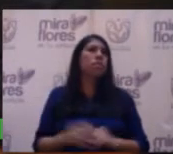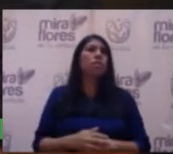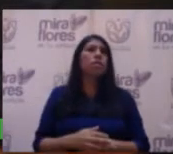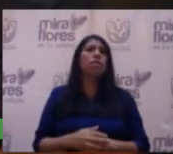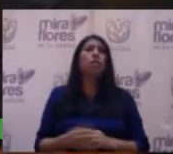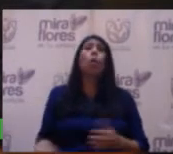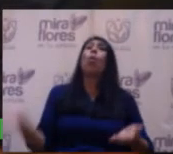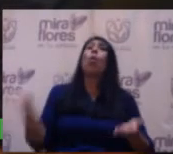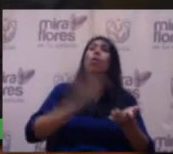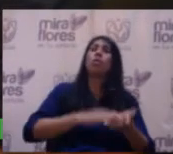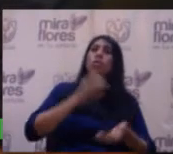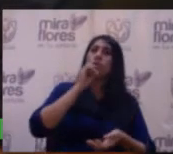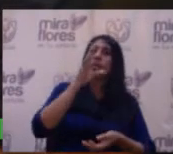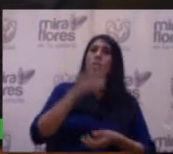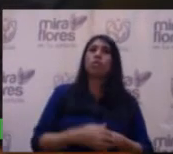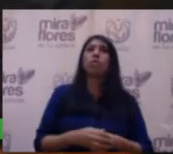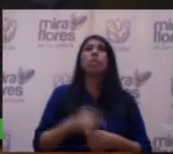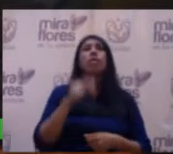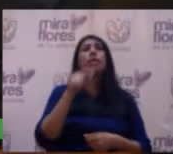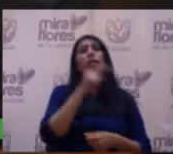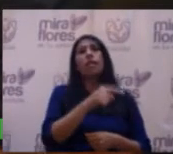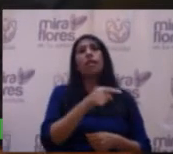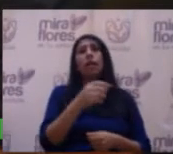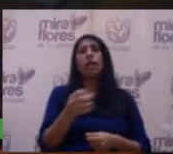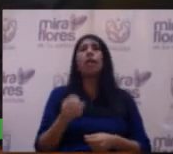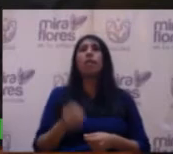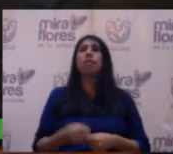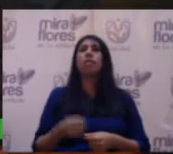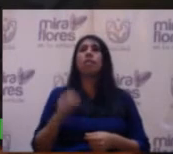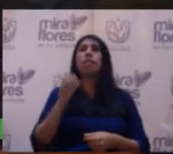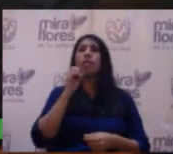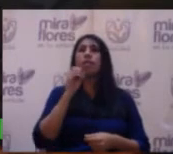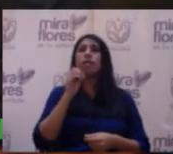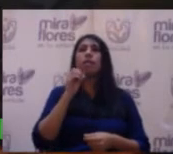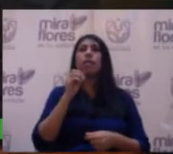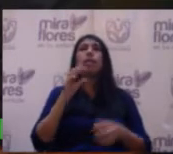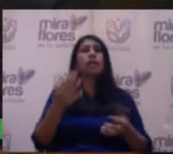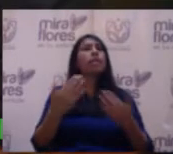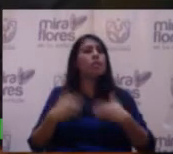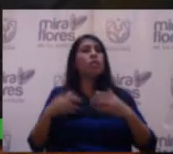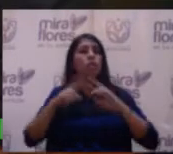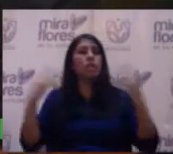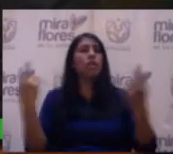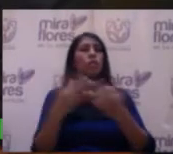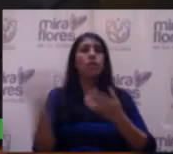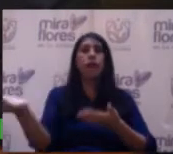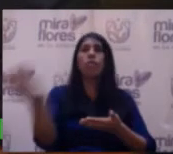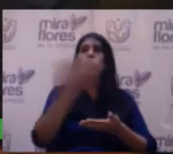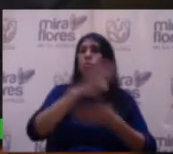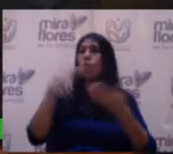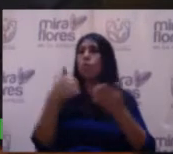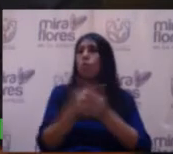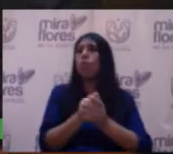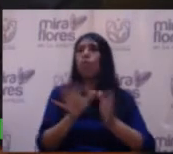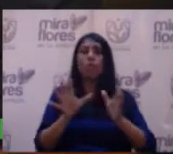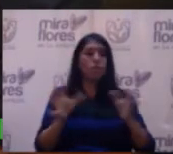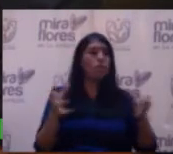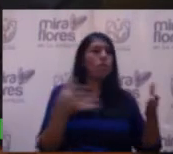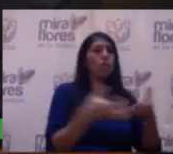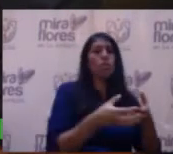Repito nuevamente, debió citarse a los miembros del Consejo, como ha sido siempre, a todos los miembros del Consejo, porque